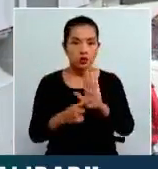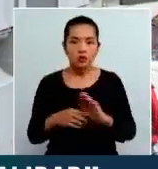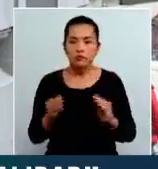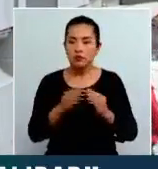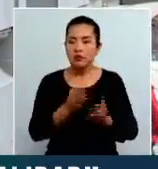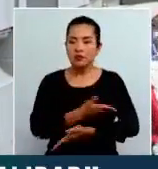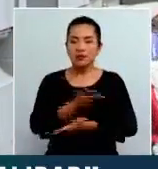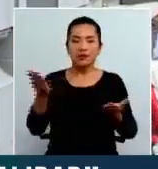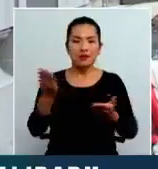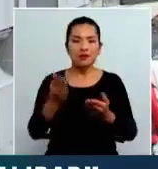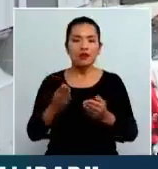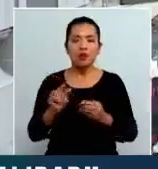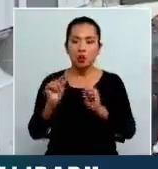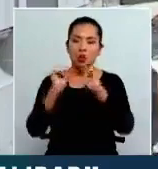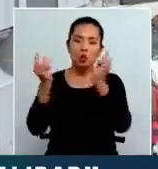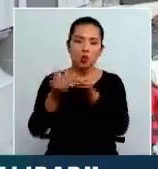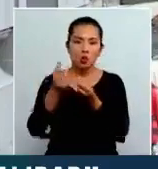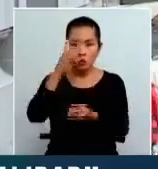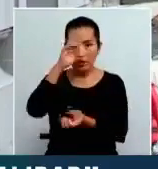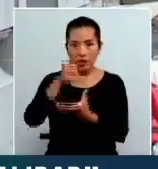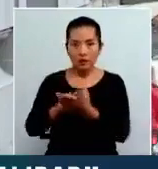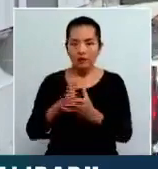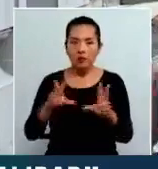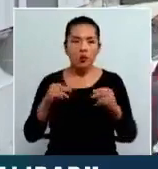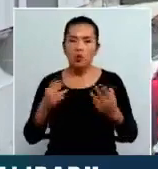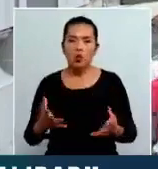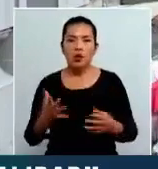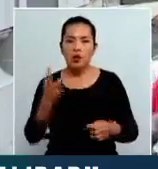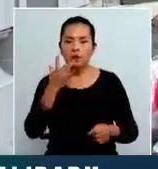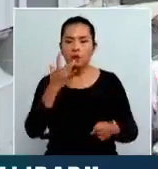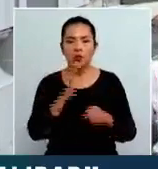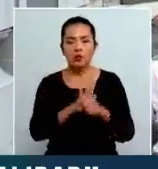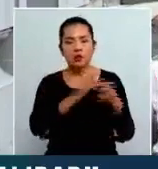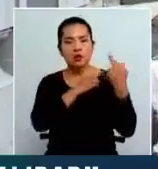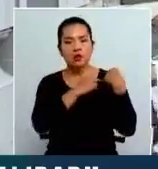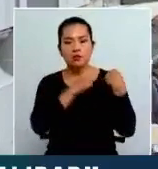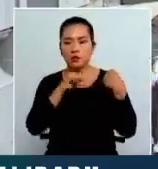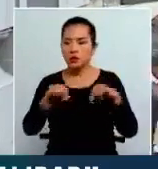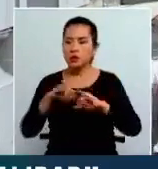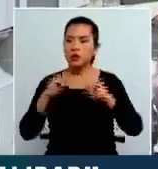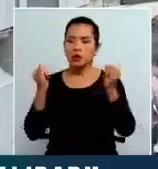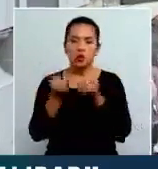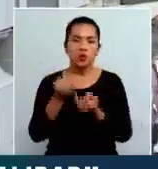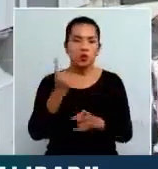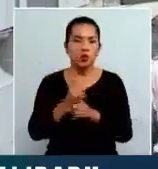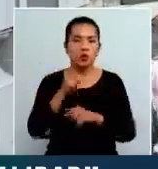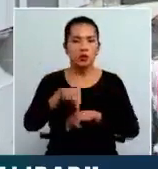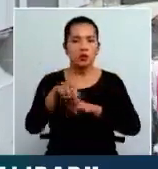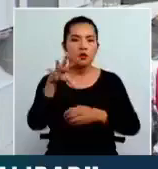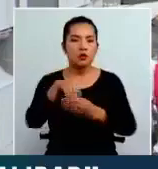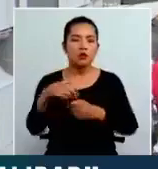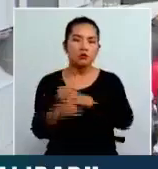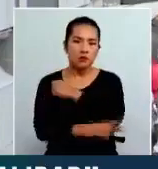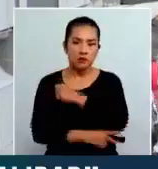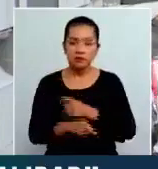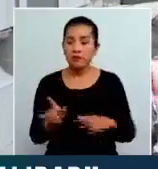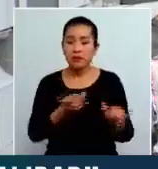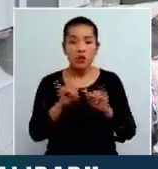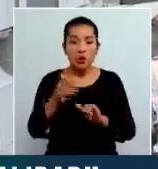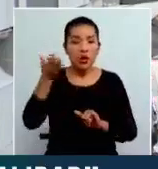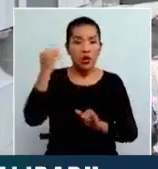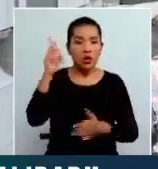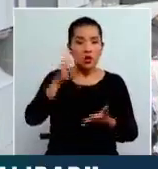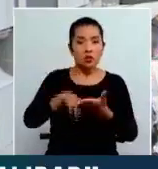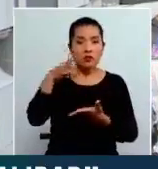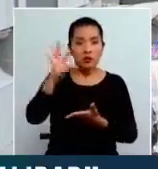señores de Creemos no tienen un compromiso con la institucionalidad en el país. Y está claro porque el 2019 tampoco mostraron